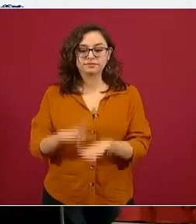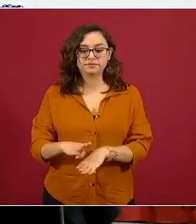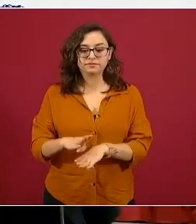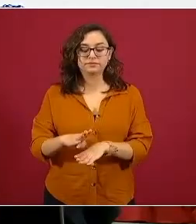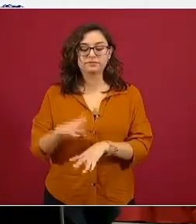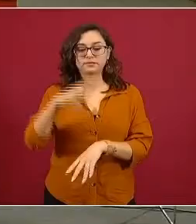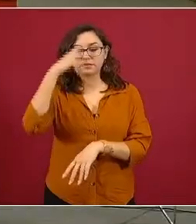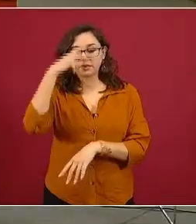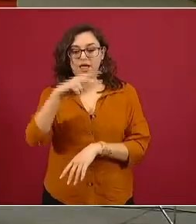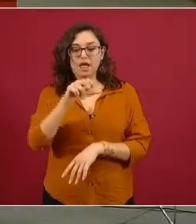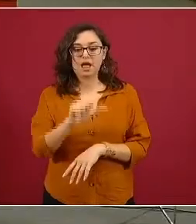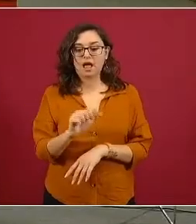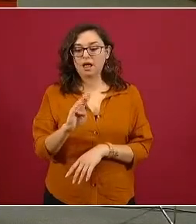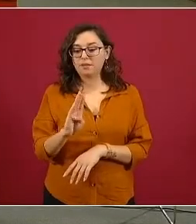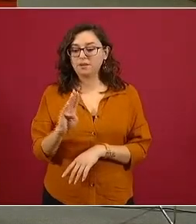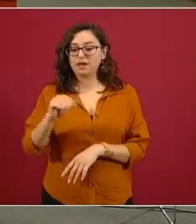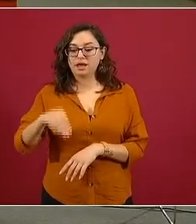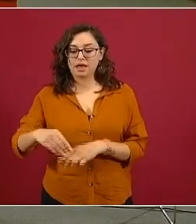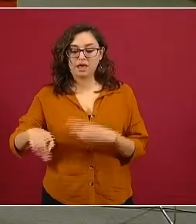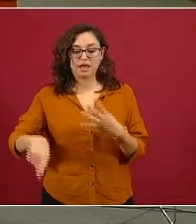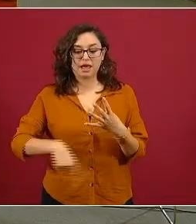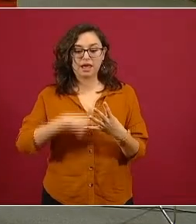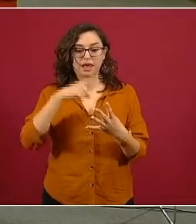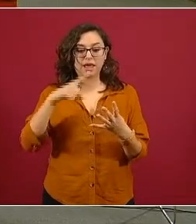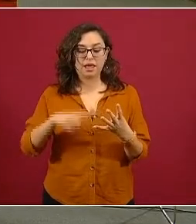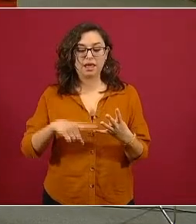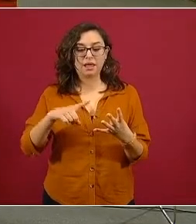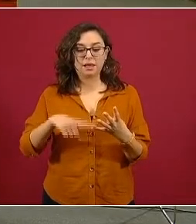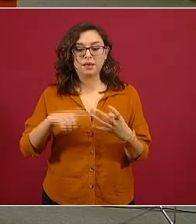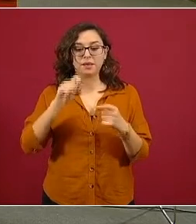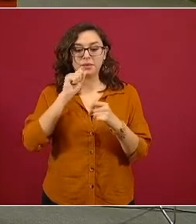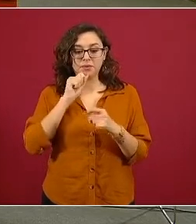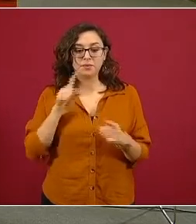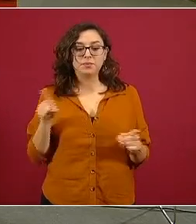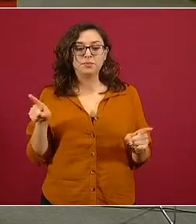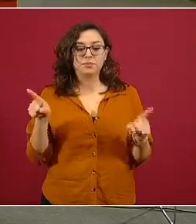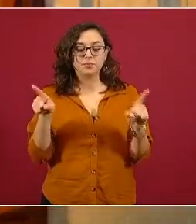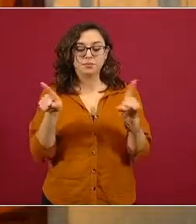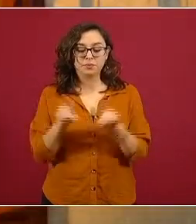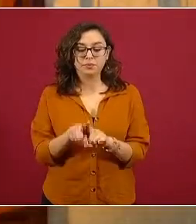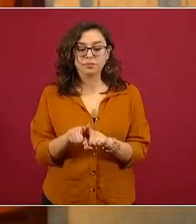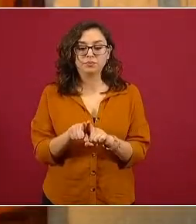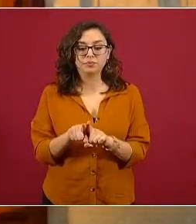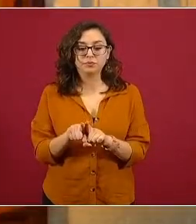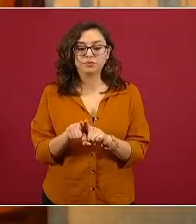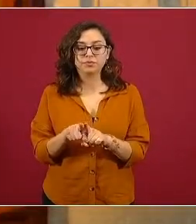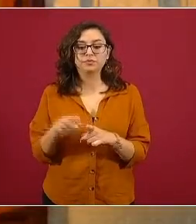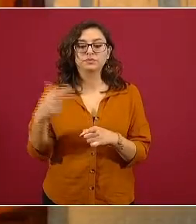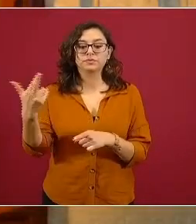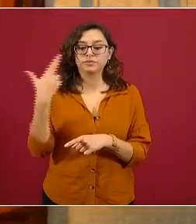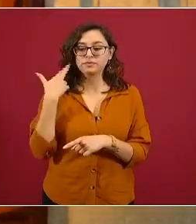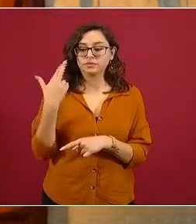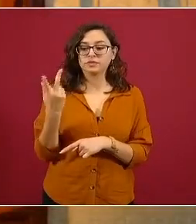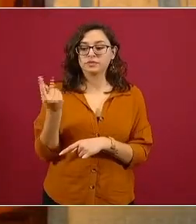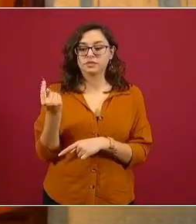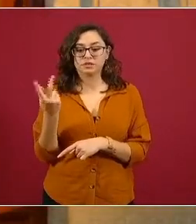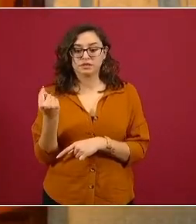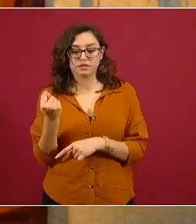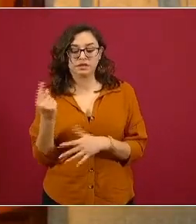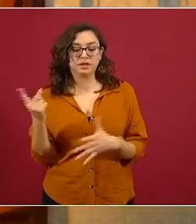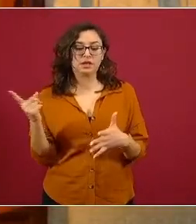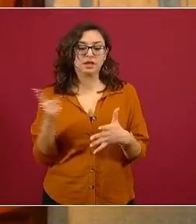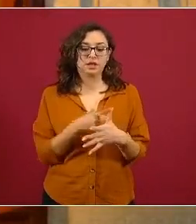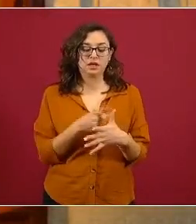ABM, la Cámara Nacional de la Industria de Radio y Televisión, el Consejo